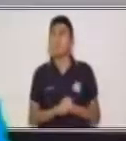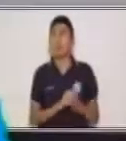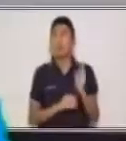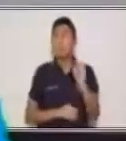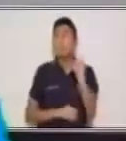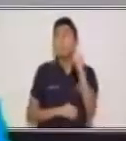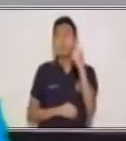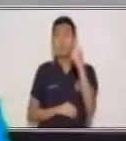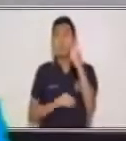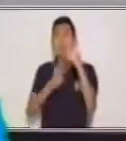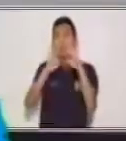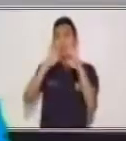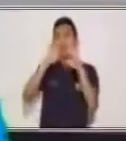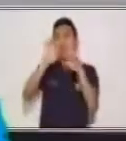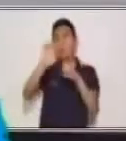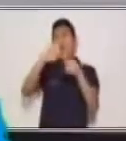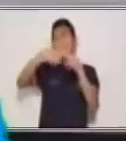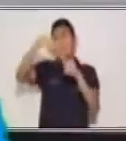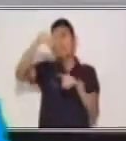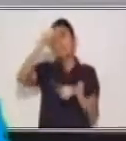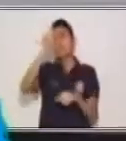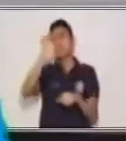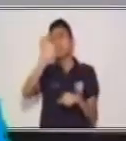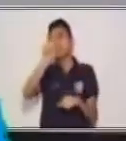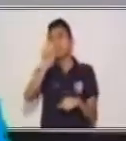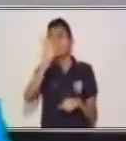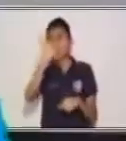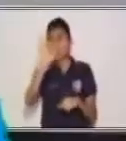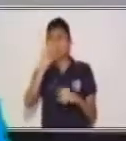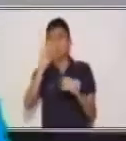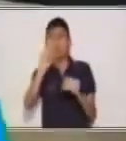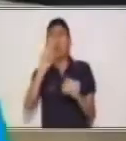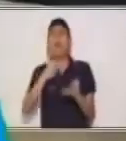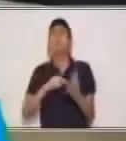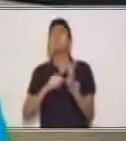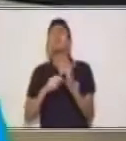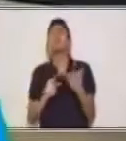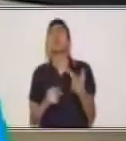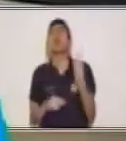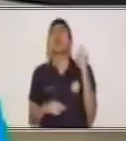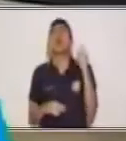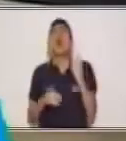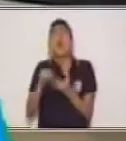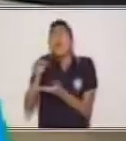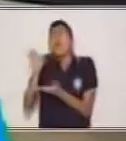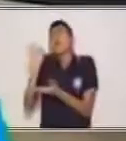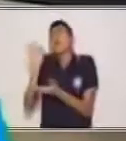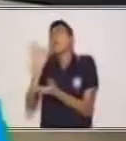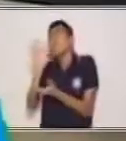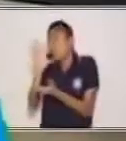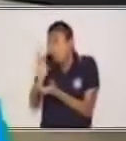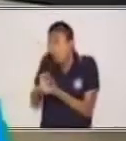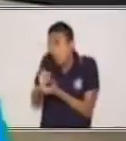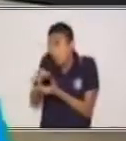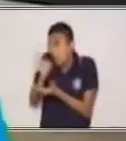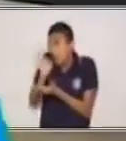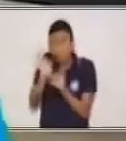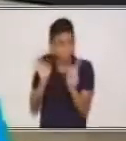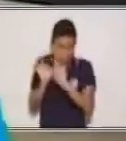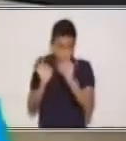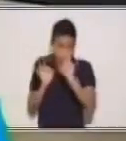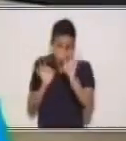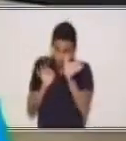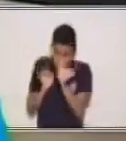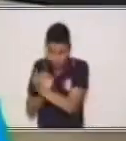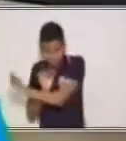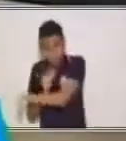sujeto expreso. Y expreso no se refiere a un café oscuro, sino que se refiere a